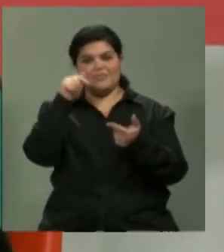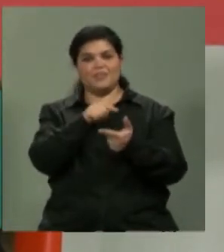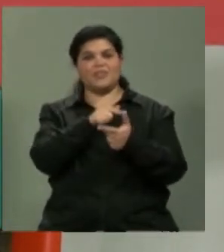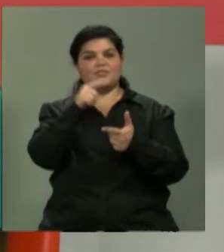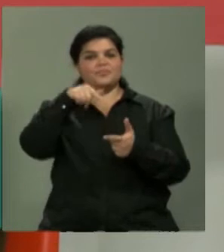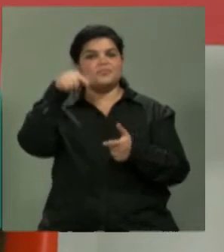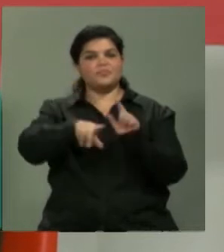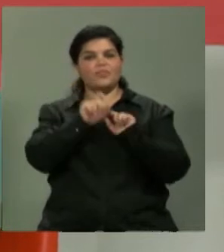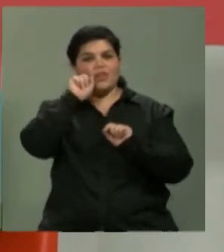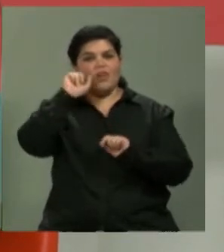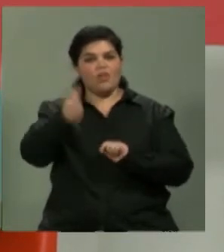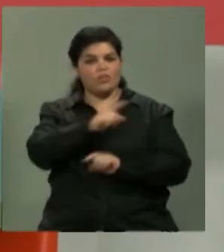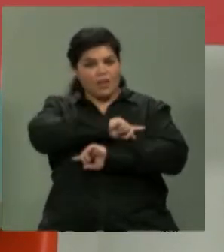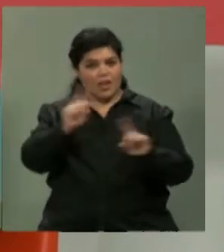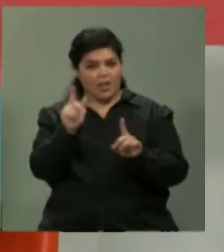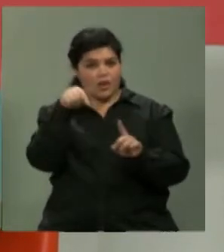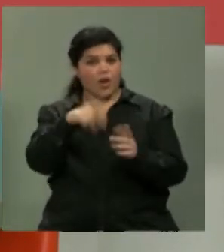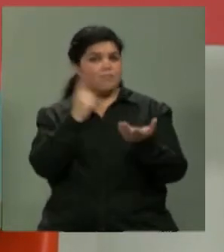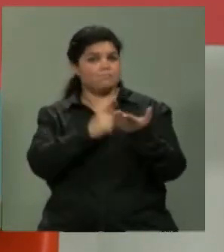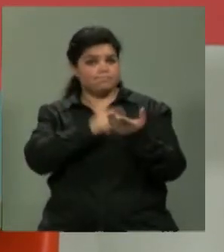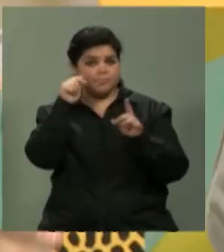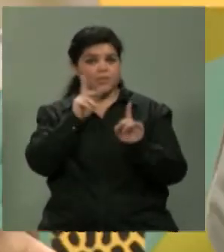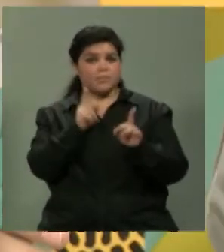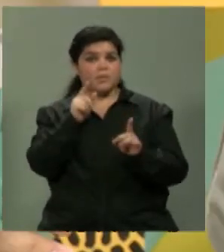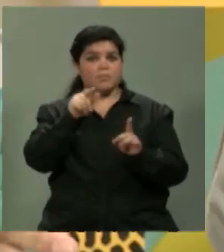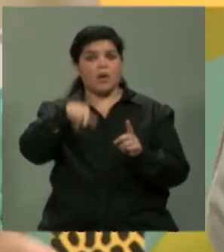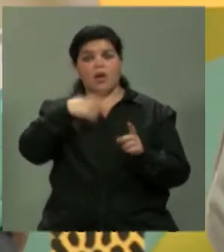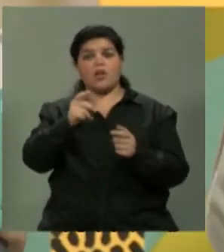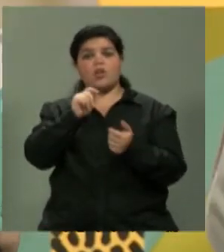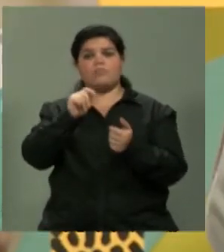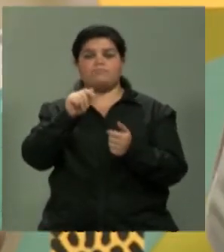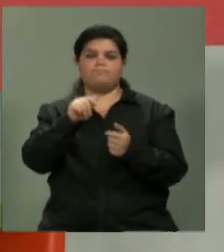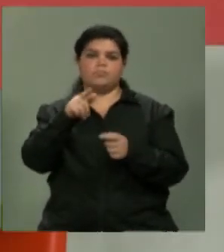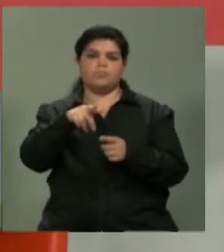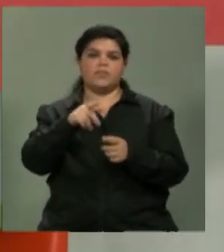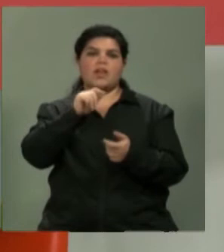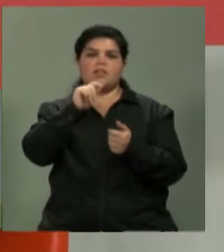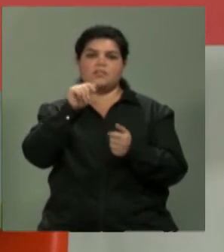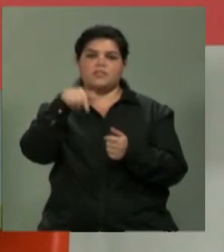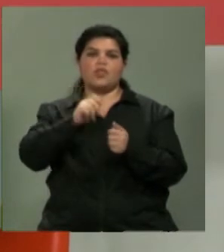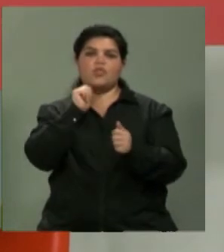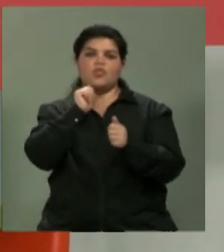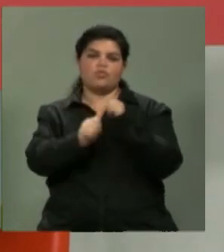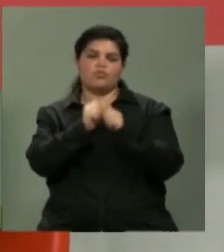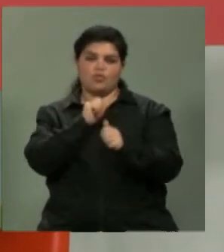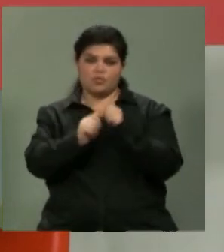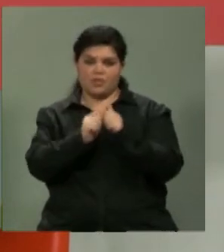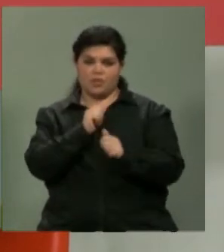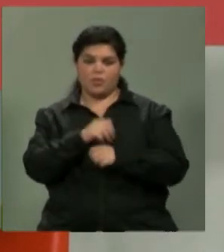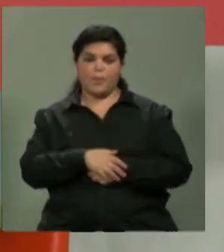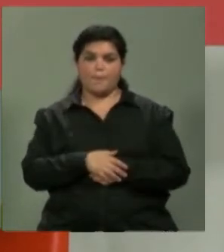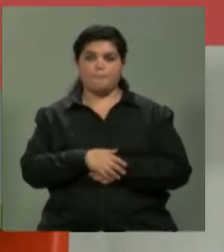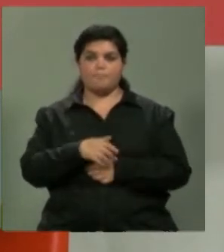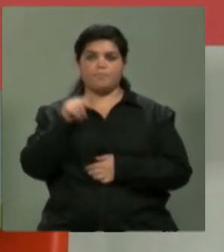funcionar sin complicidad con el Estado. En Rosario le pagan más un pibe. El narcotráfico le pagan más un